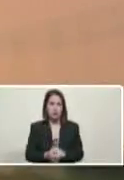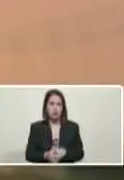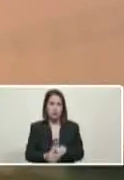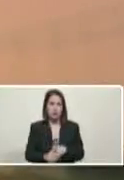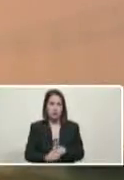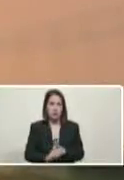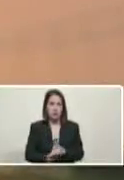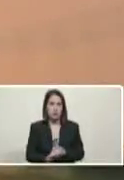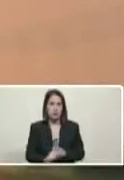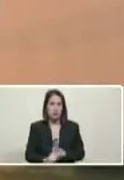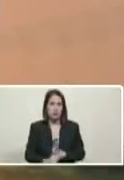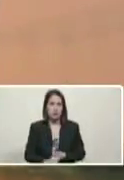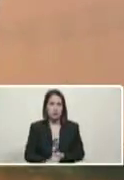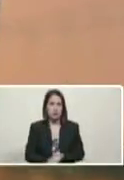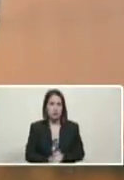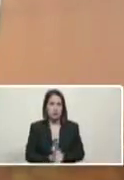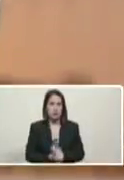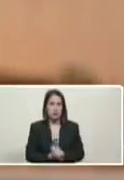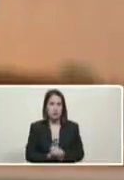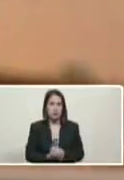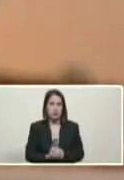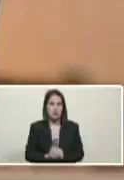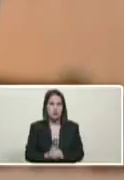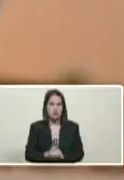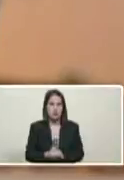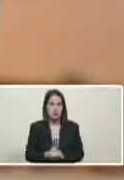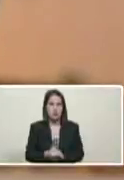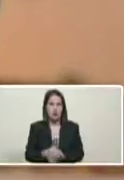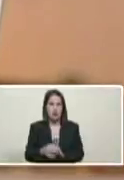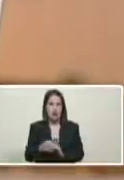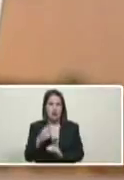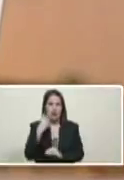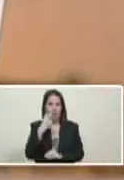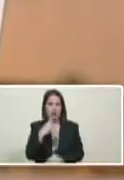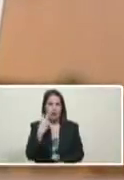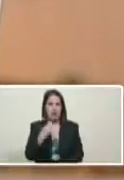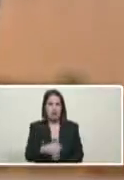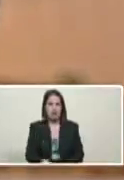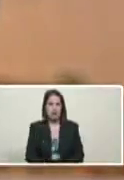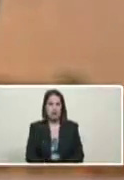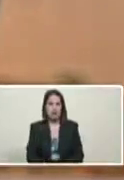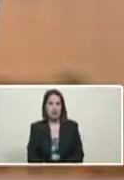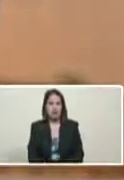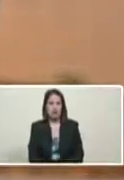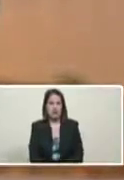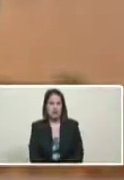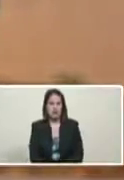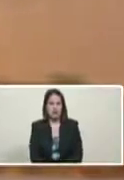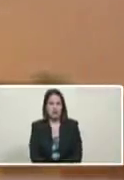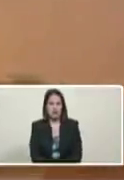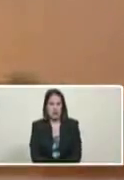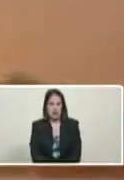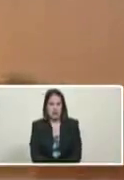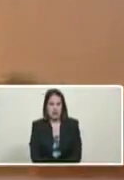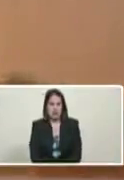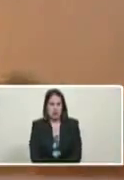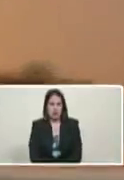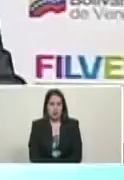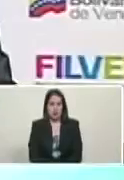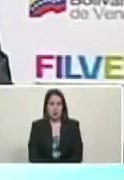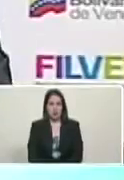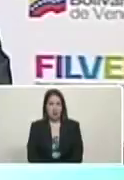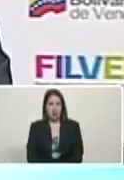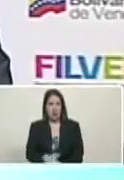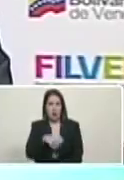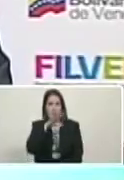De Michel Colón y Gregory Lallien. Lo está editando el editorial El Perro y